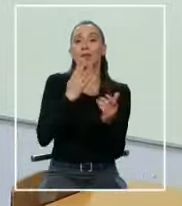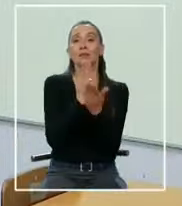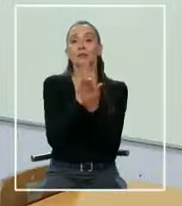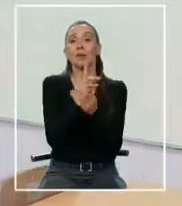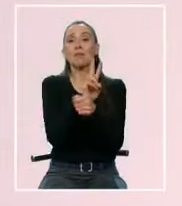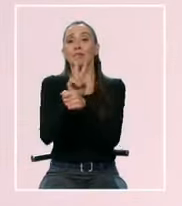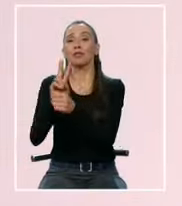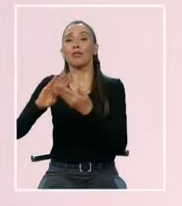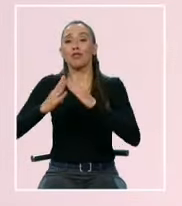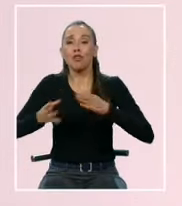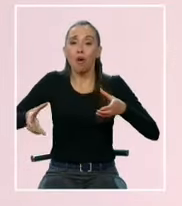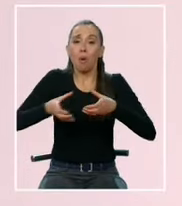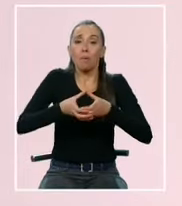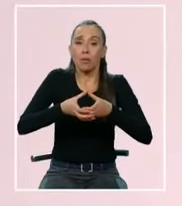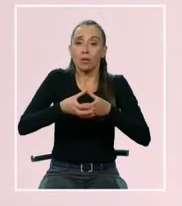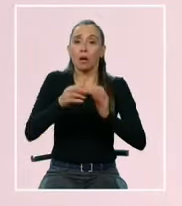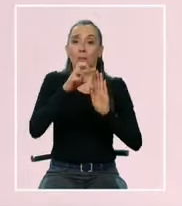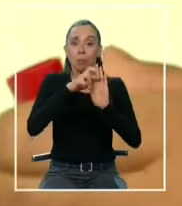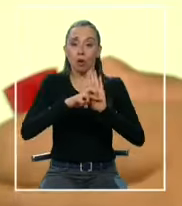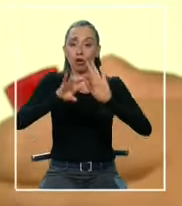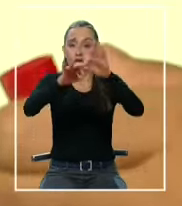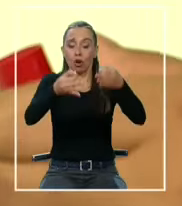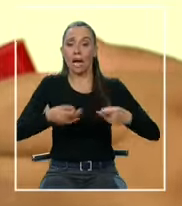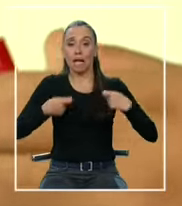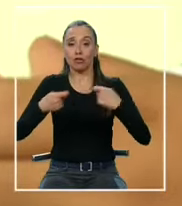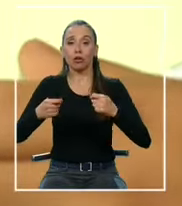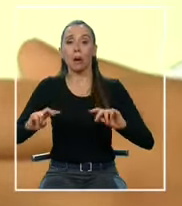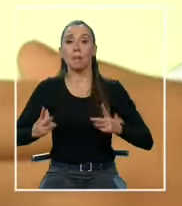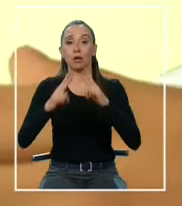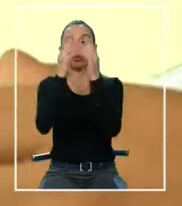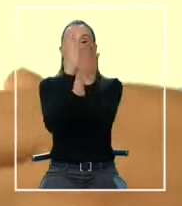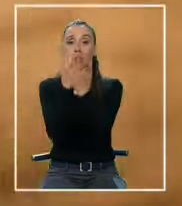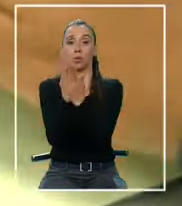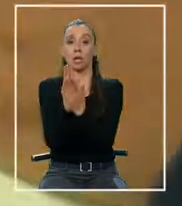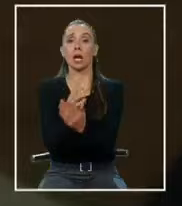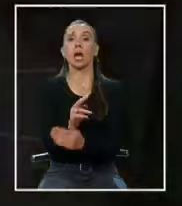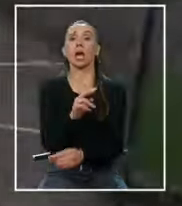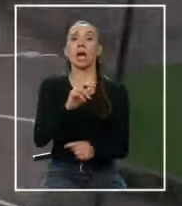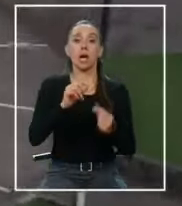educativa de cara a un proyecto cuyo costo total podría ser hasta